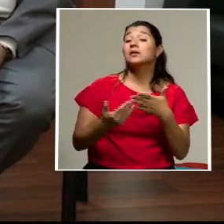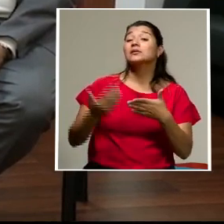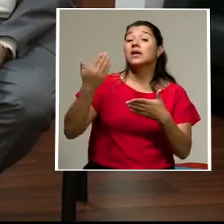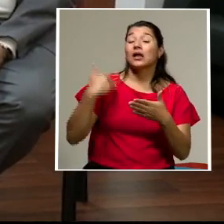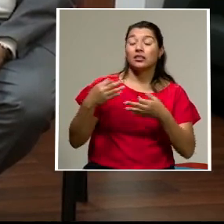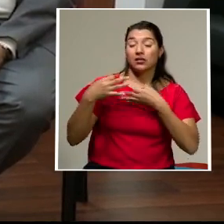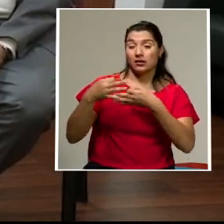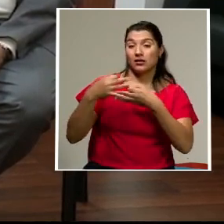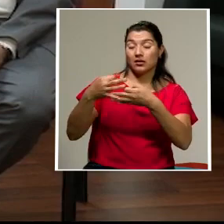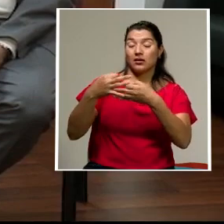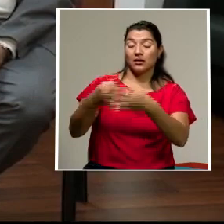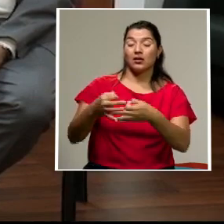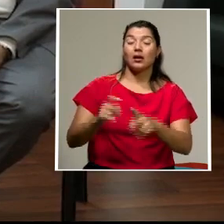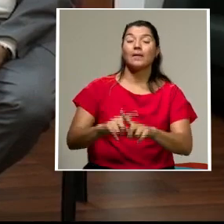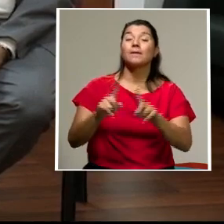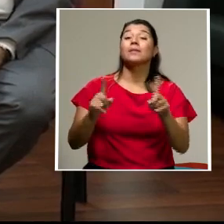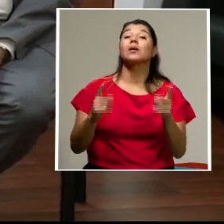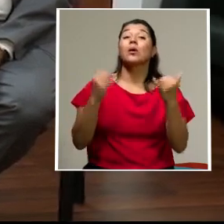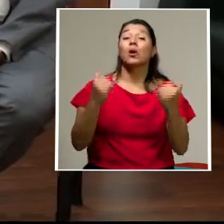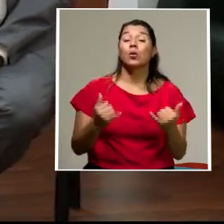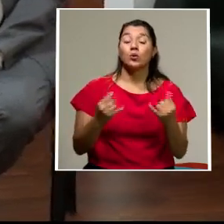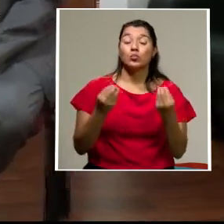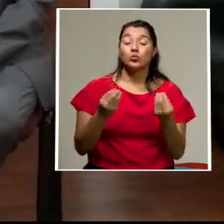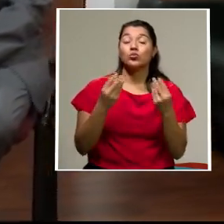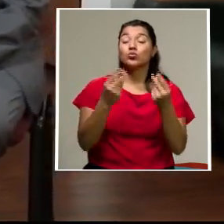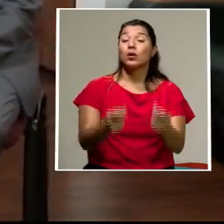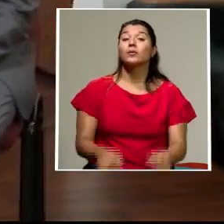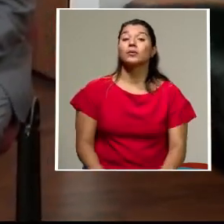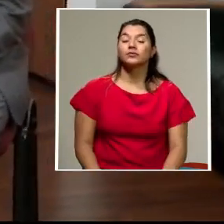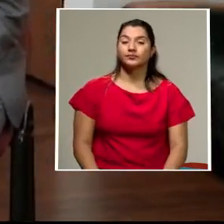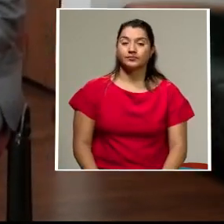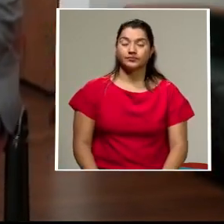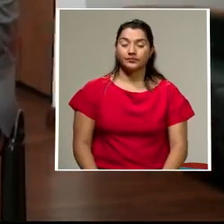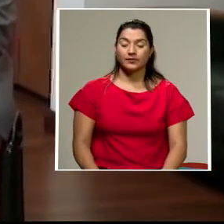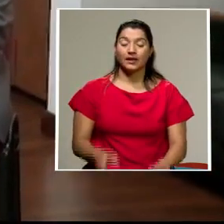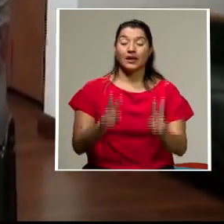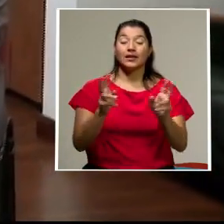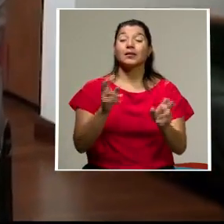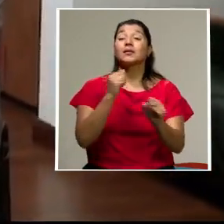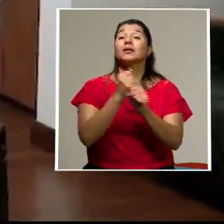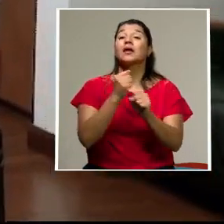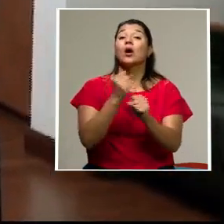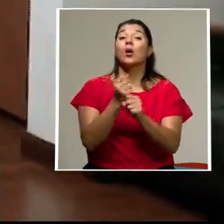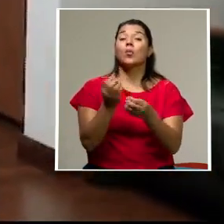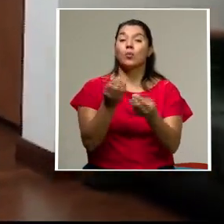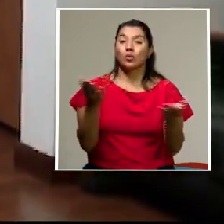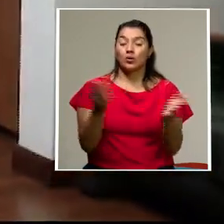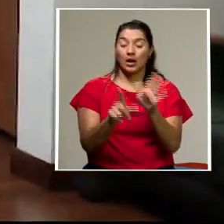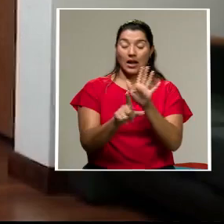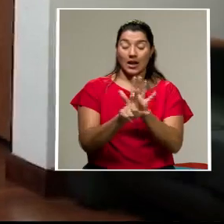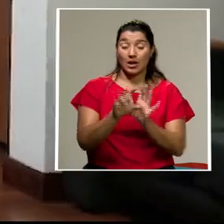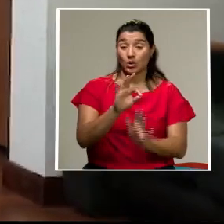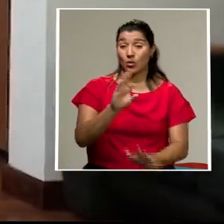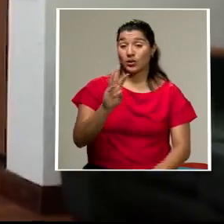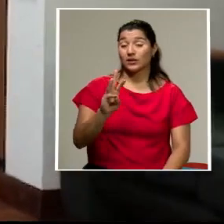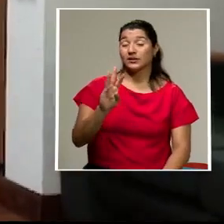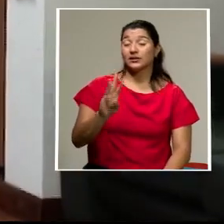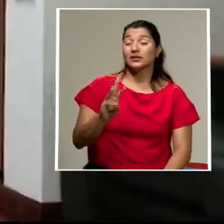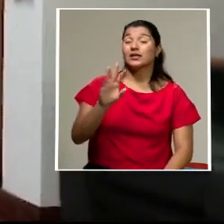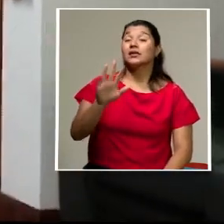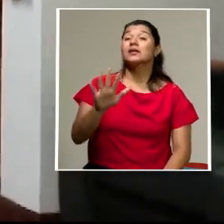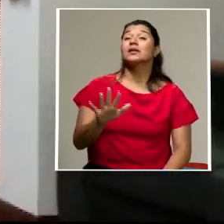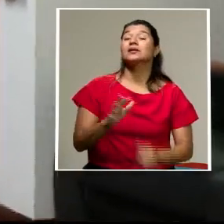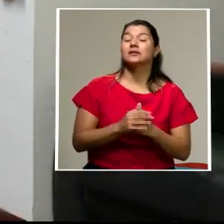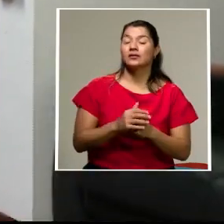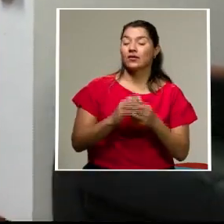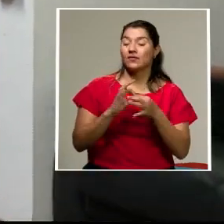sido el que más ruido ha generado, como usted lo menciona? Es que ya en tema de empleo público, la ley 9635 de